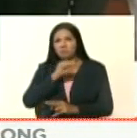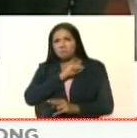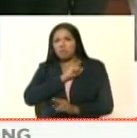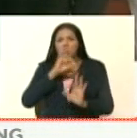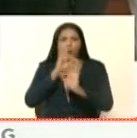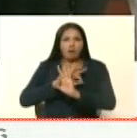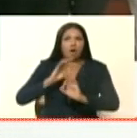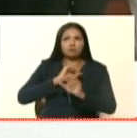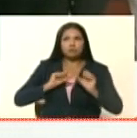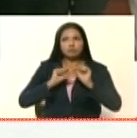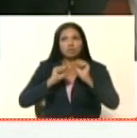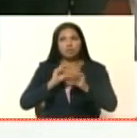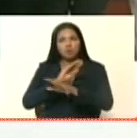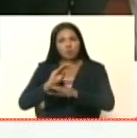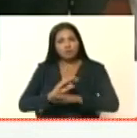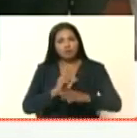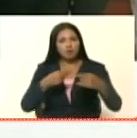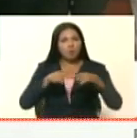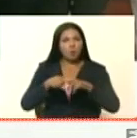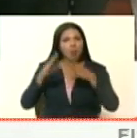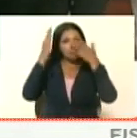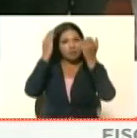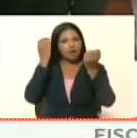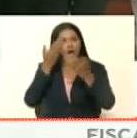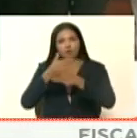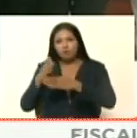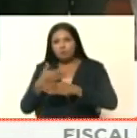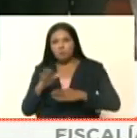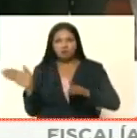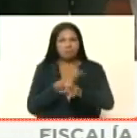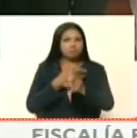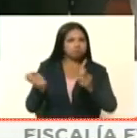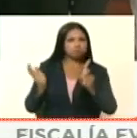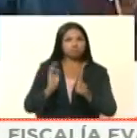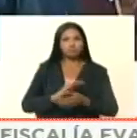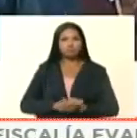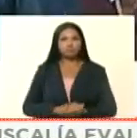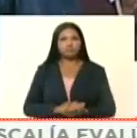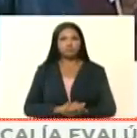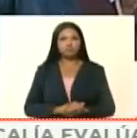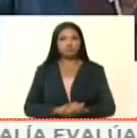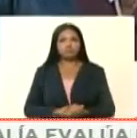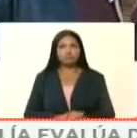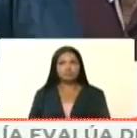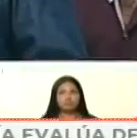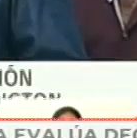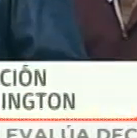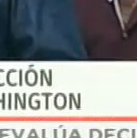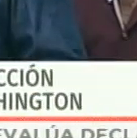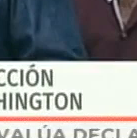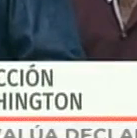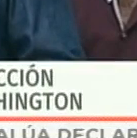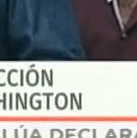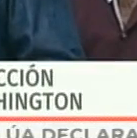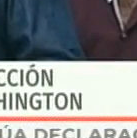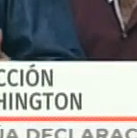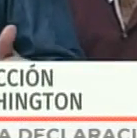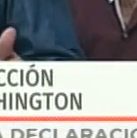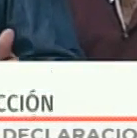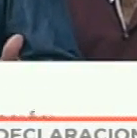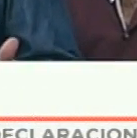y continuamos protegiendo la embajada a pesar de las agresiones. And so because our government, including